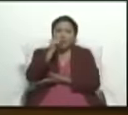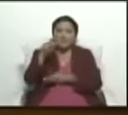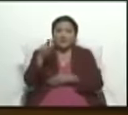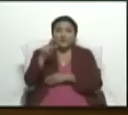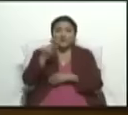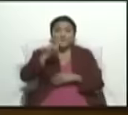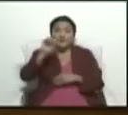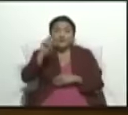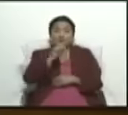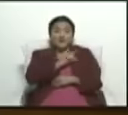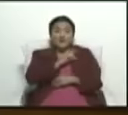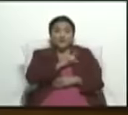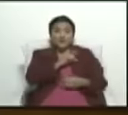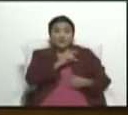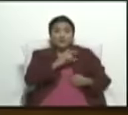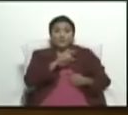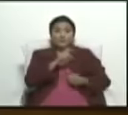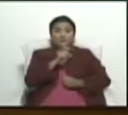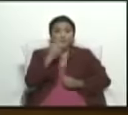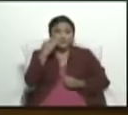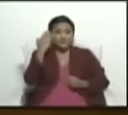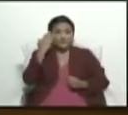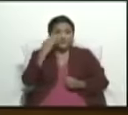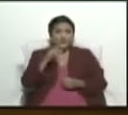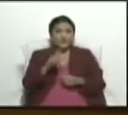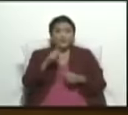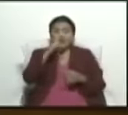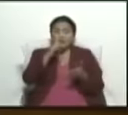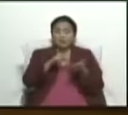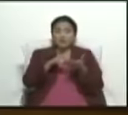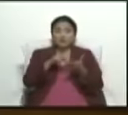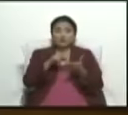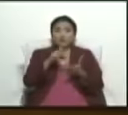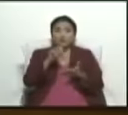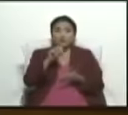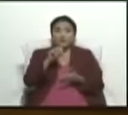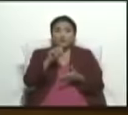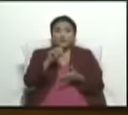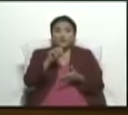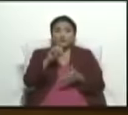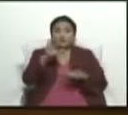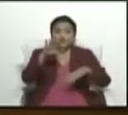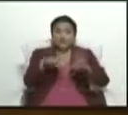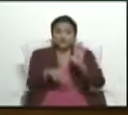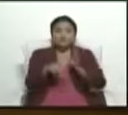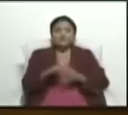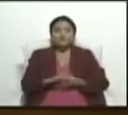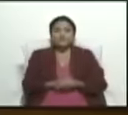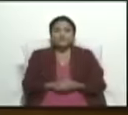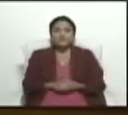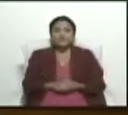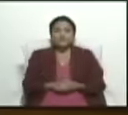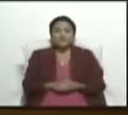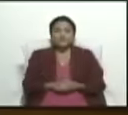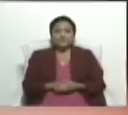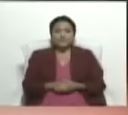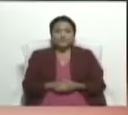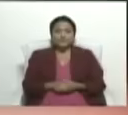de enero, Guillermo Amestica, 20 de enero del año 2015.